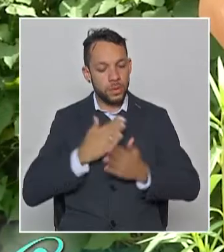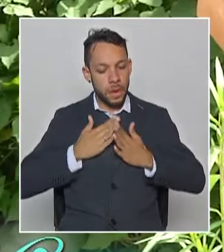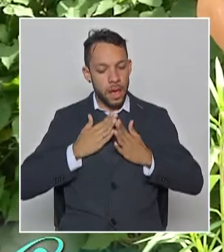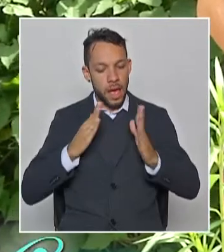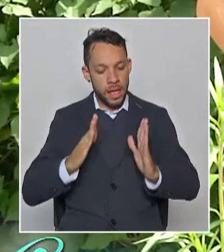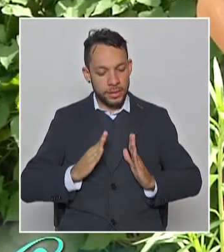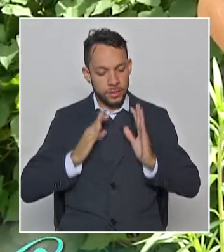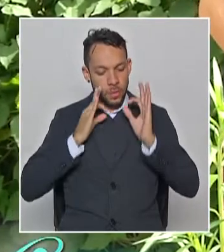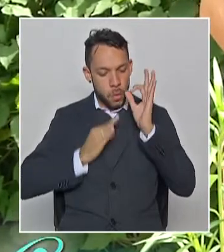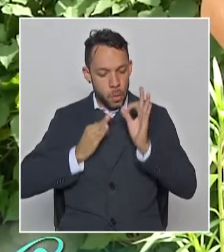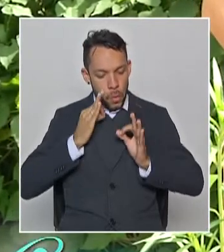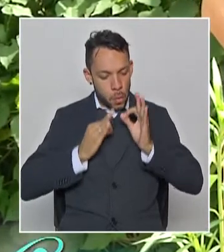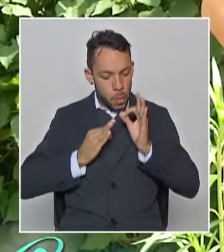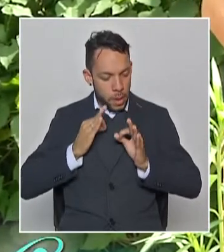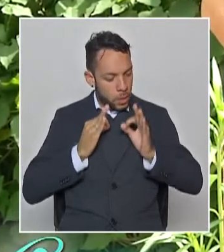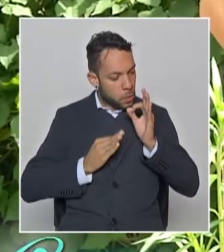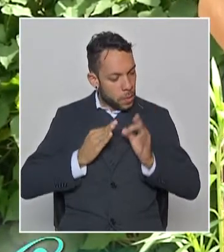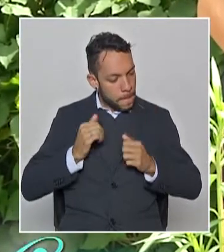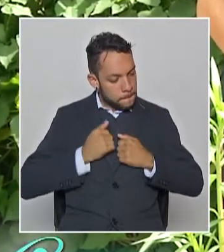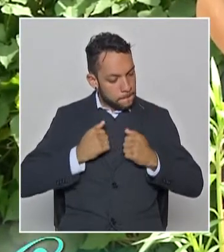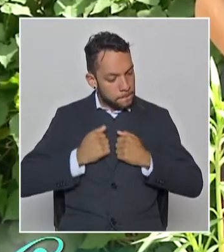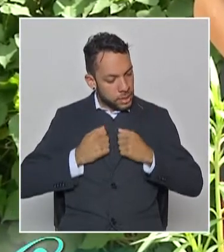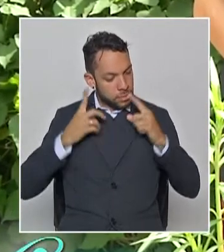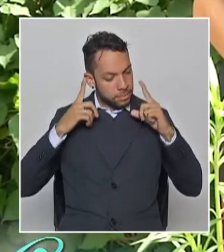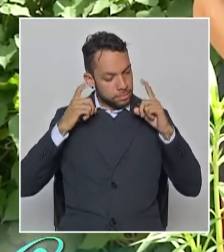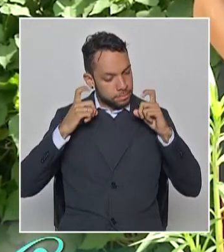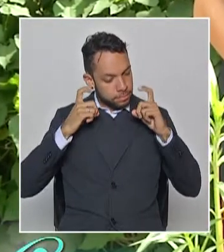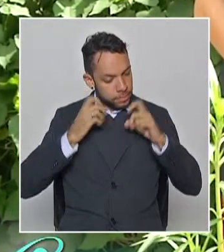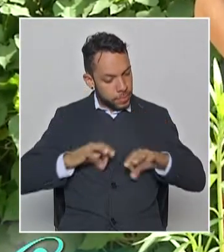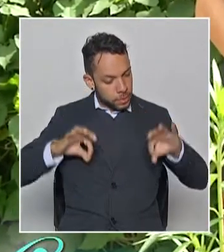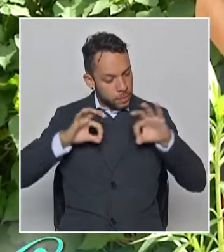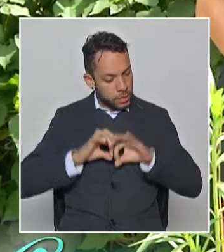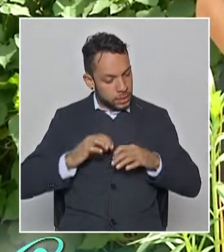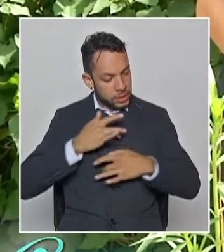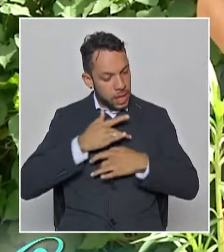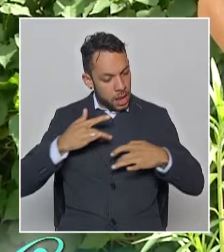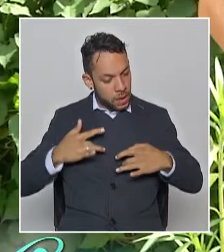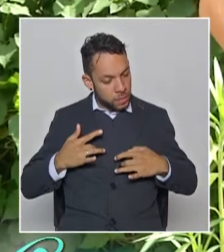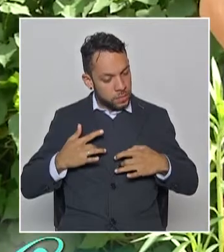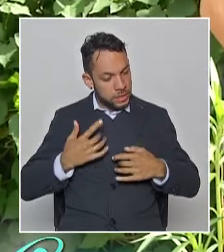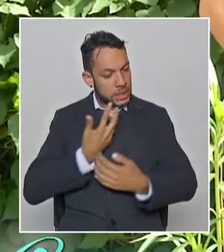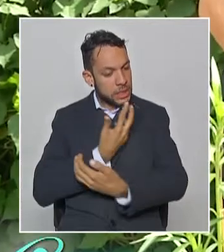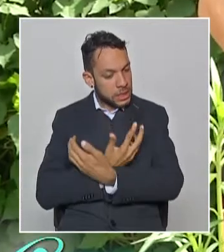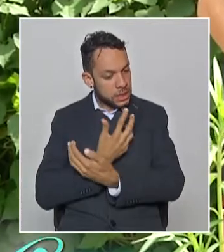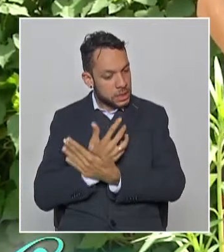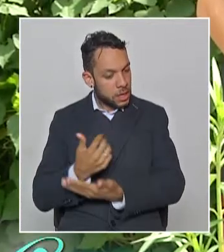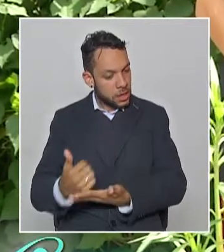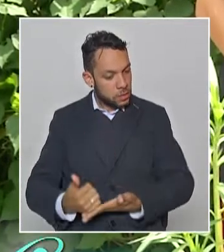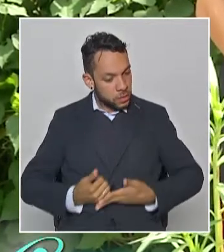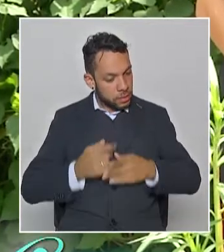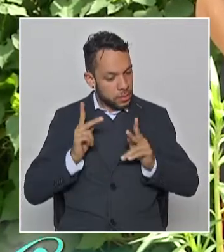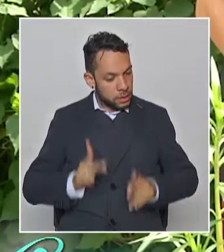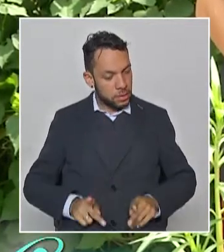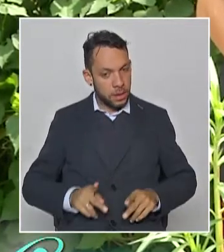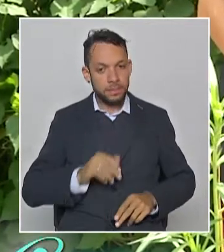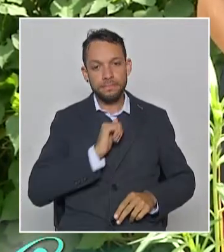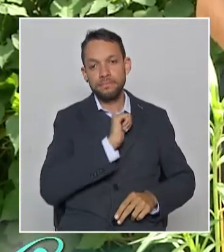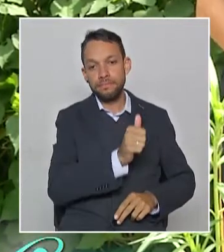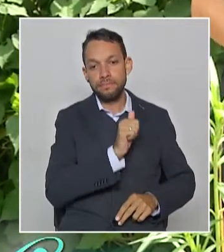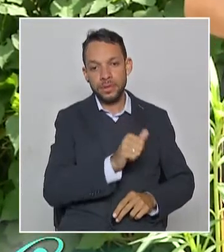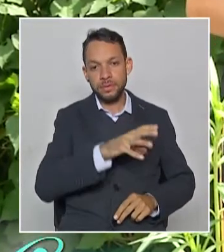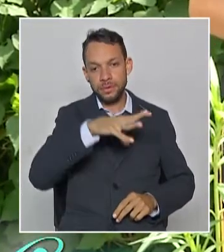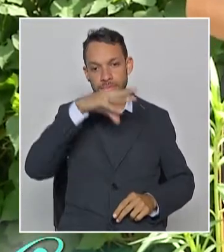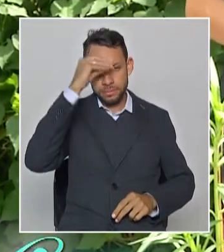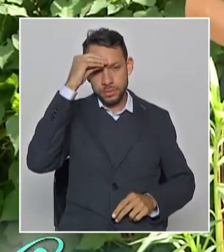salud, que entiende el concepto de la medicina integral y esto es muy bueno cuando la persona tiene